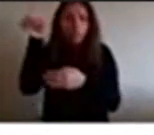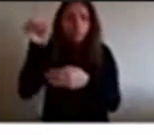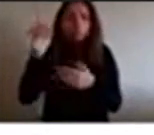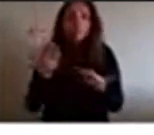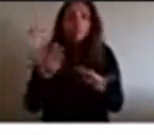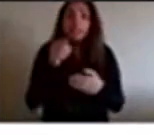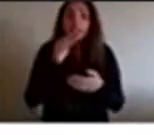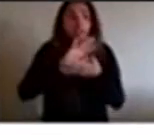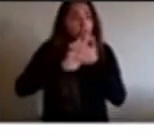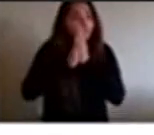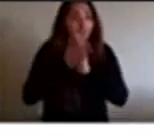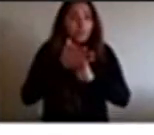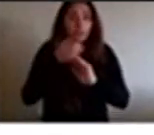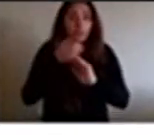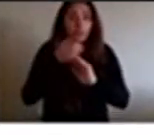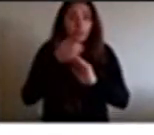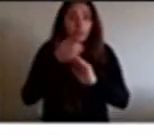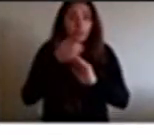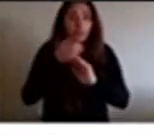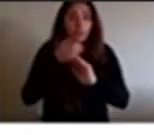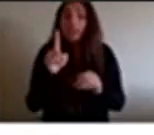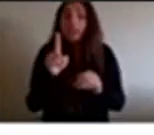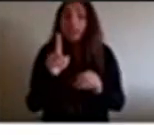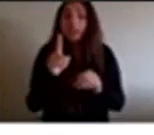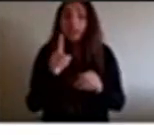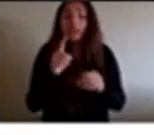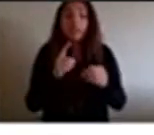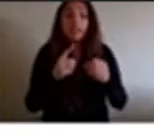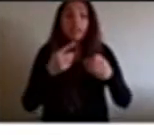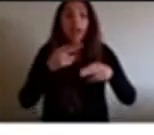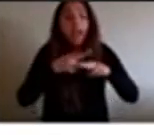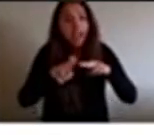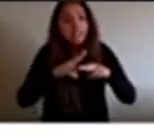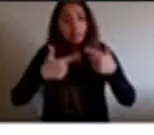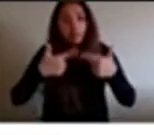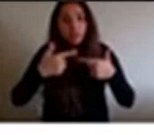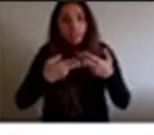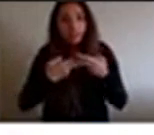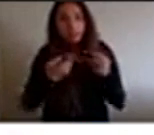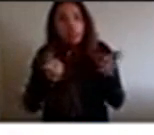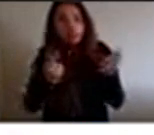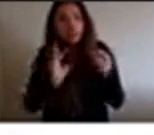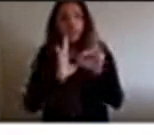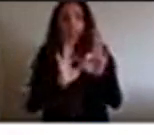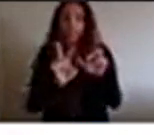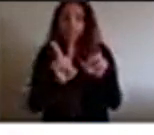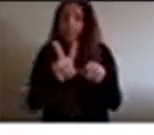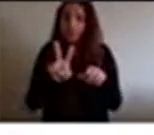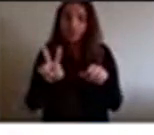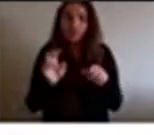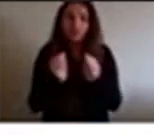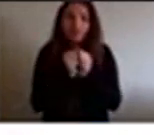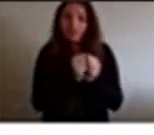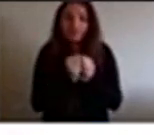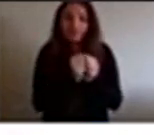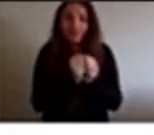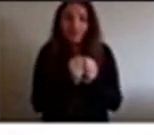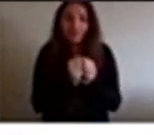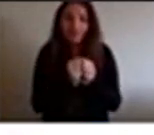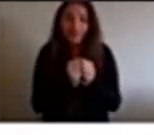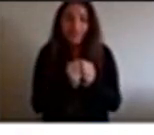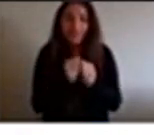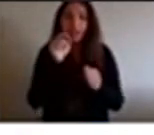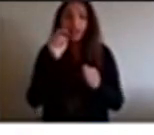las políticas públicas para esta población. Bueno, gracias Constanza, gracias Elías por estar acá y te damos el pase para